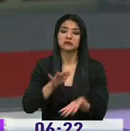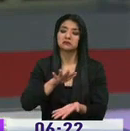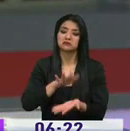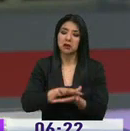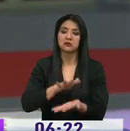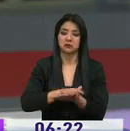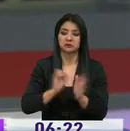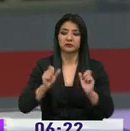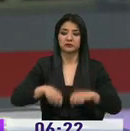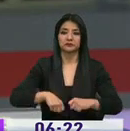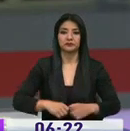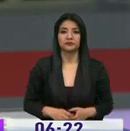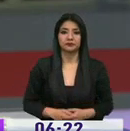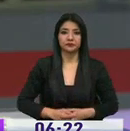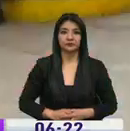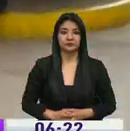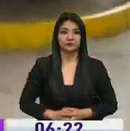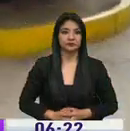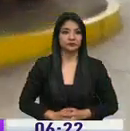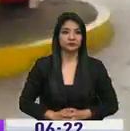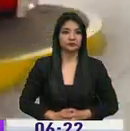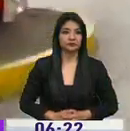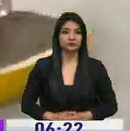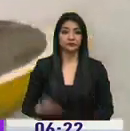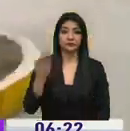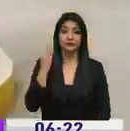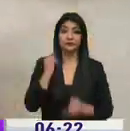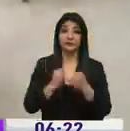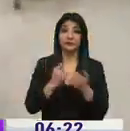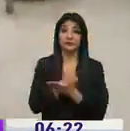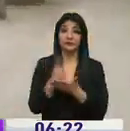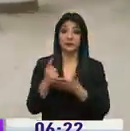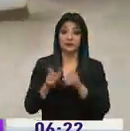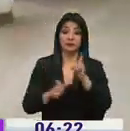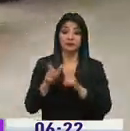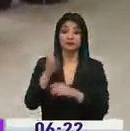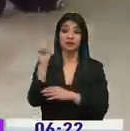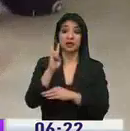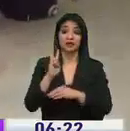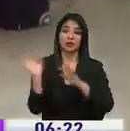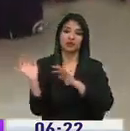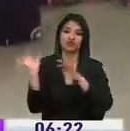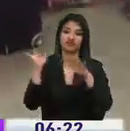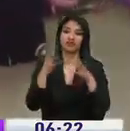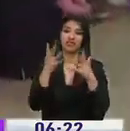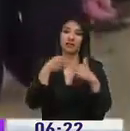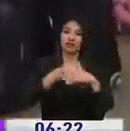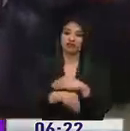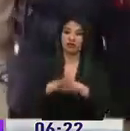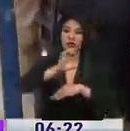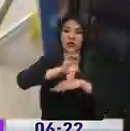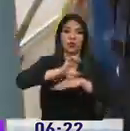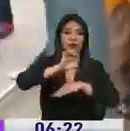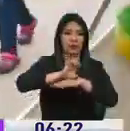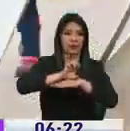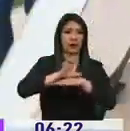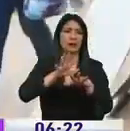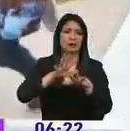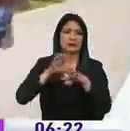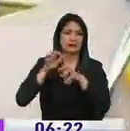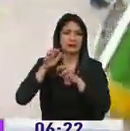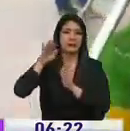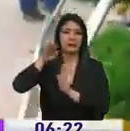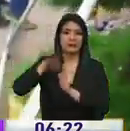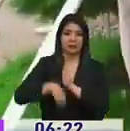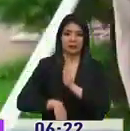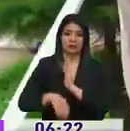Le informamos. Durante el fin de semana, la afluencia de ciudadanos venezolanos que buscan ingresar al Ecuador bajó relativamente. De acuerdo a las cifras, durante